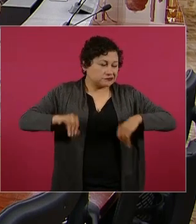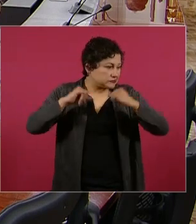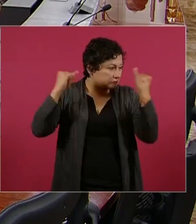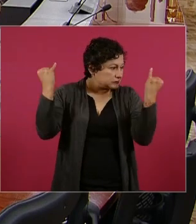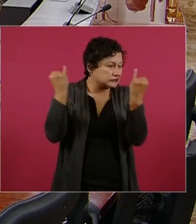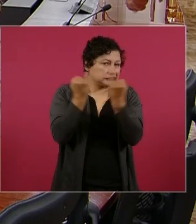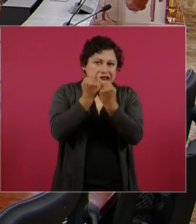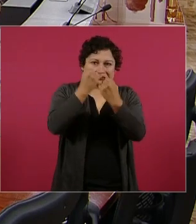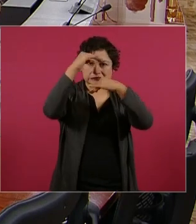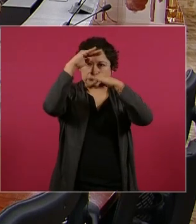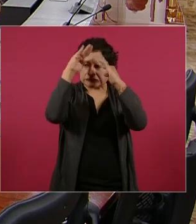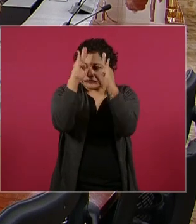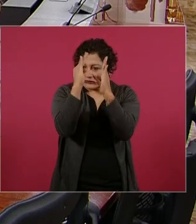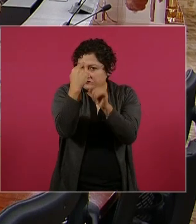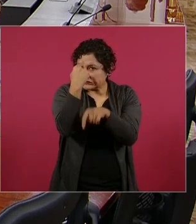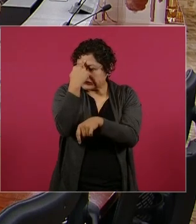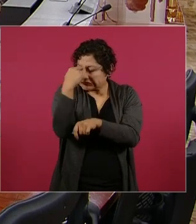Said,